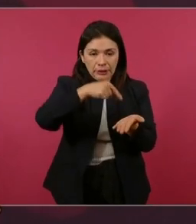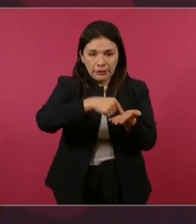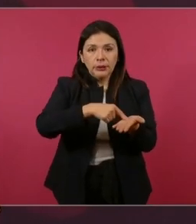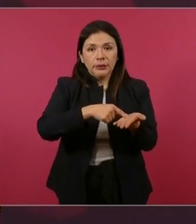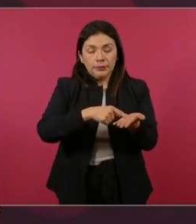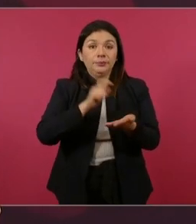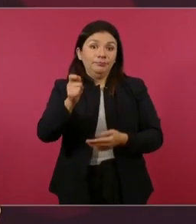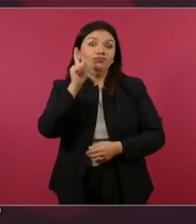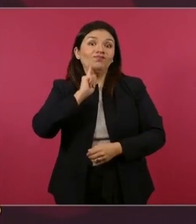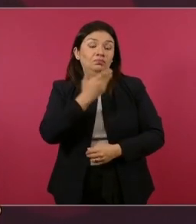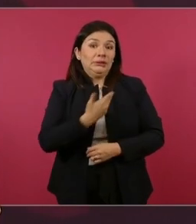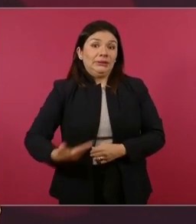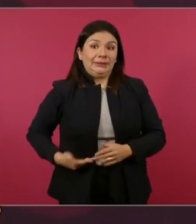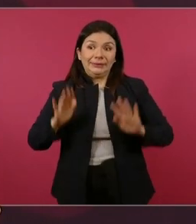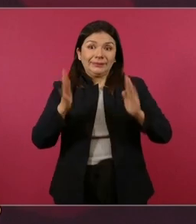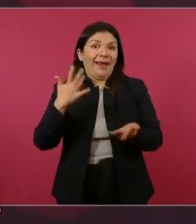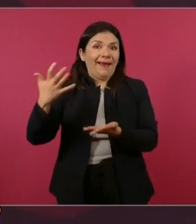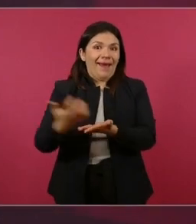presidenta electa.